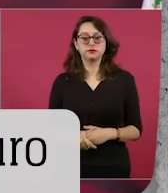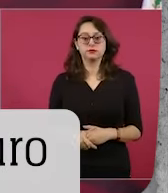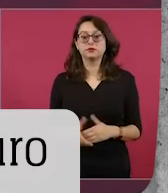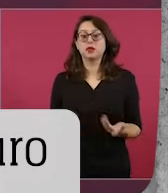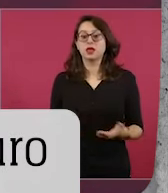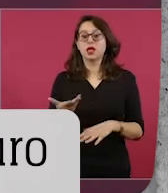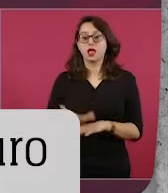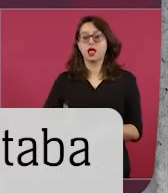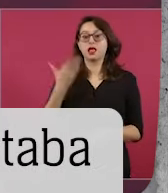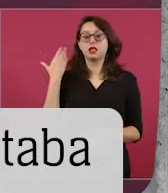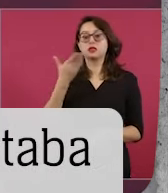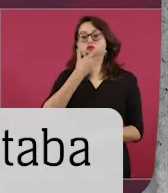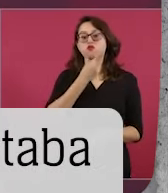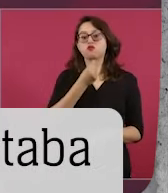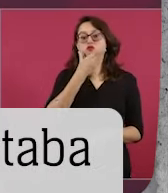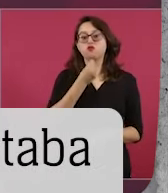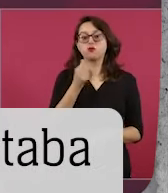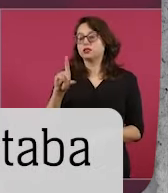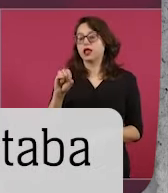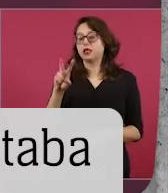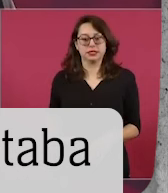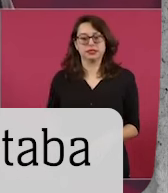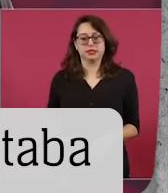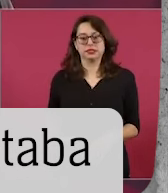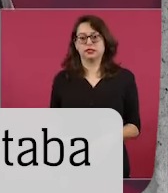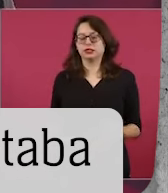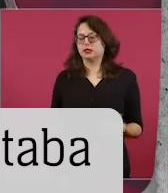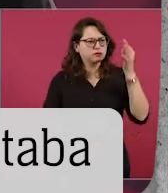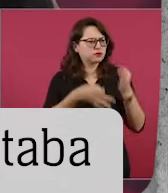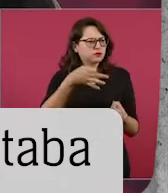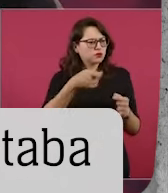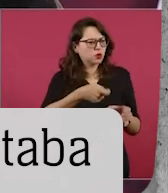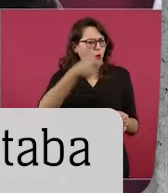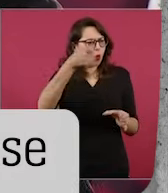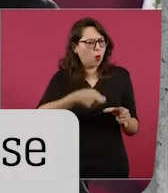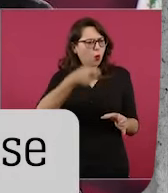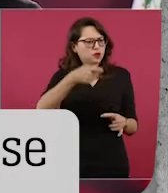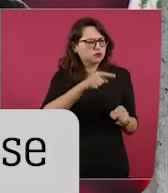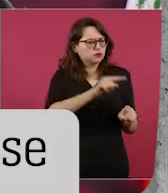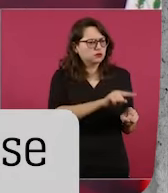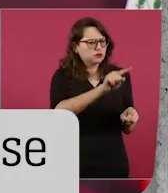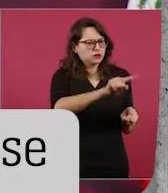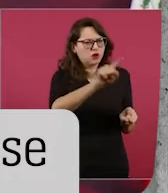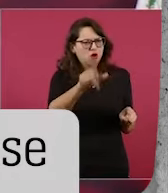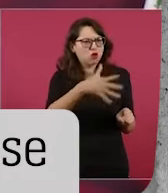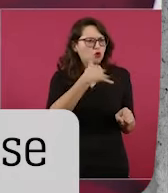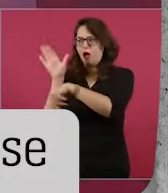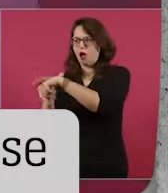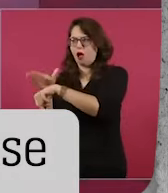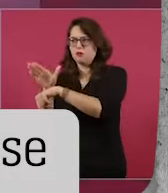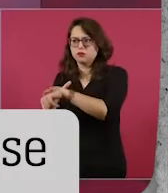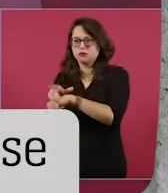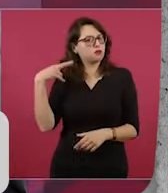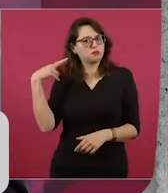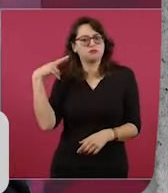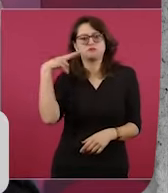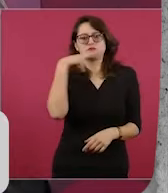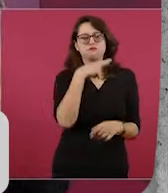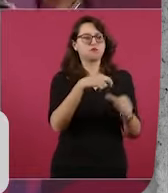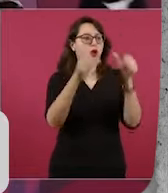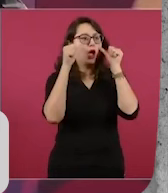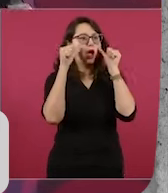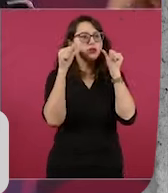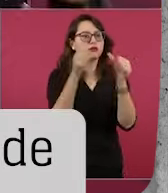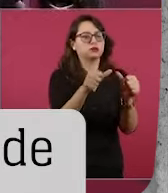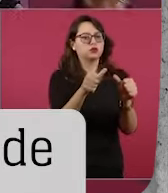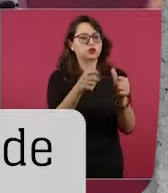Arturo Saldívar, si había un juez que estaba actuando de manera corrupta, se podía hacer algo.